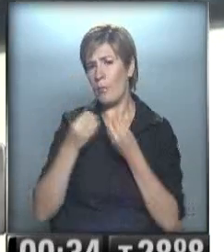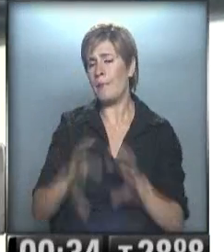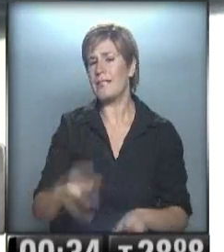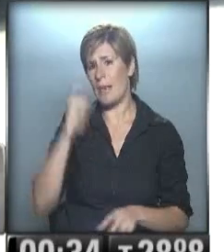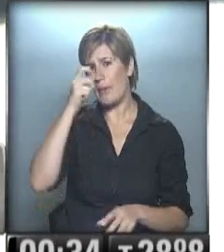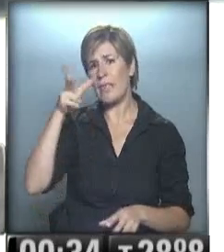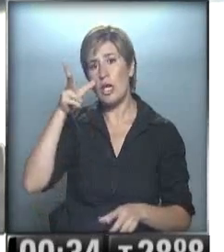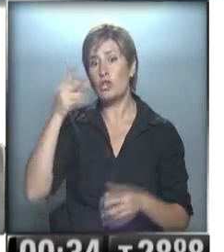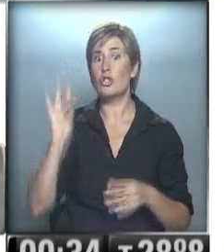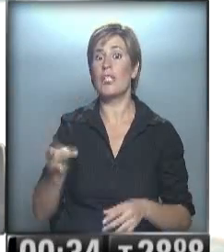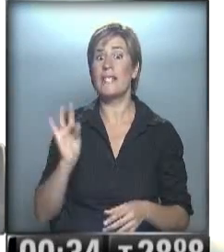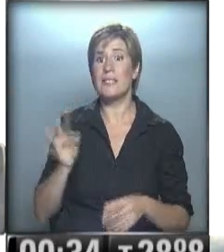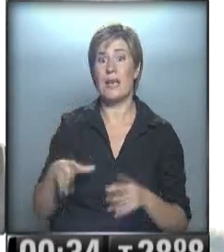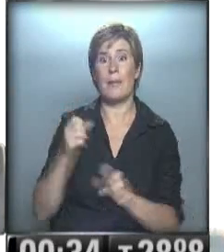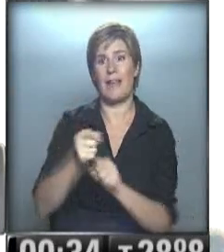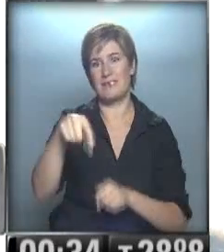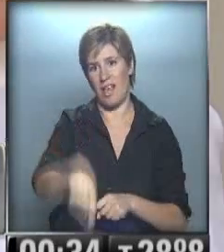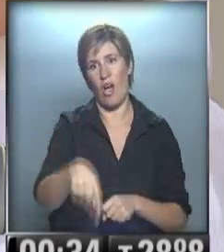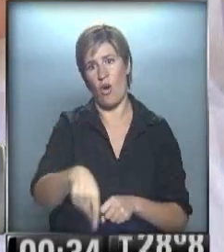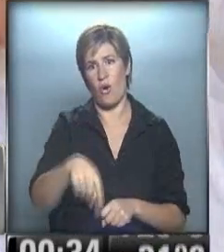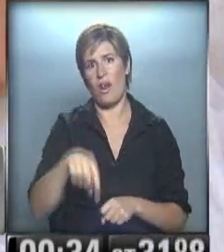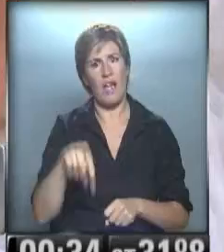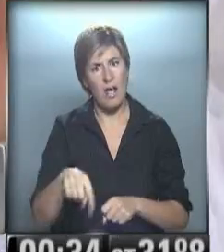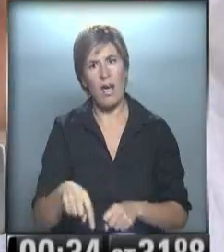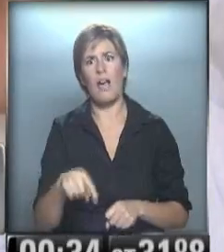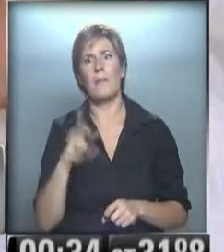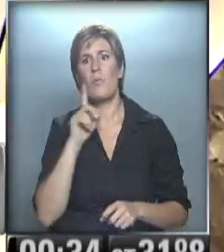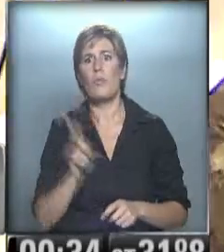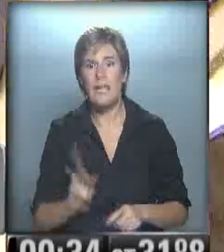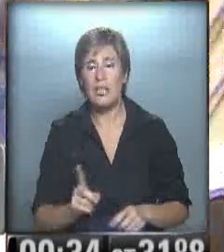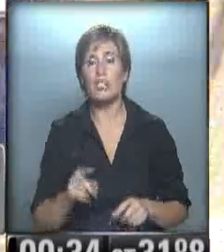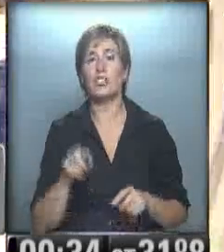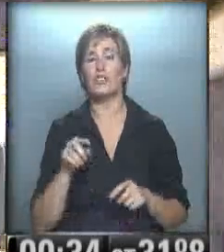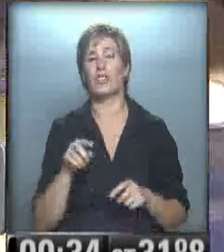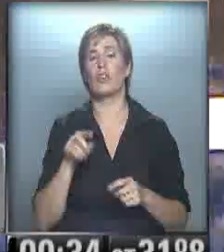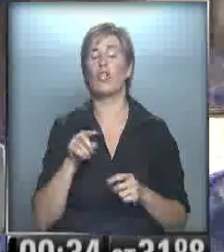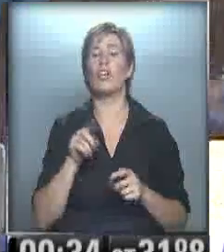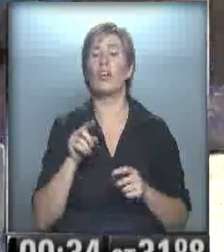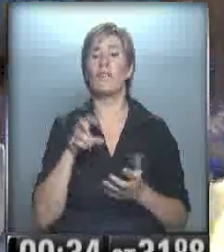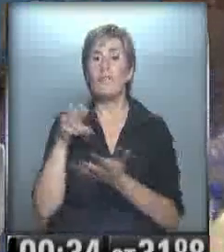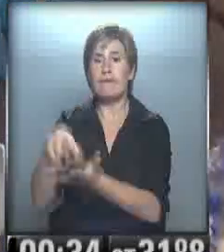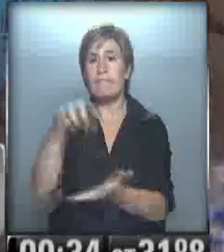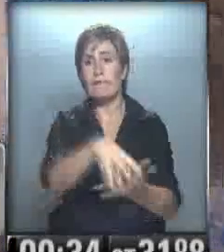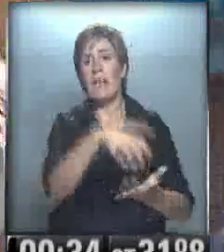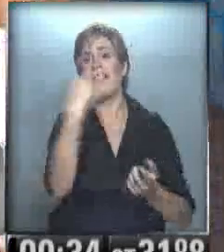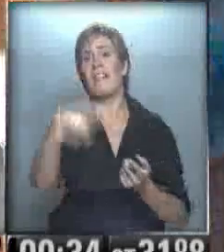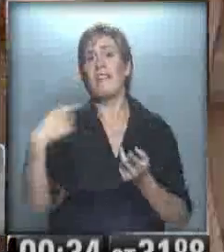fueron los momentos de mayor crisis, en aquellos lugares en donde